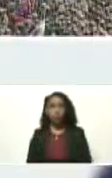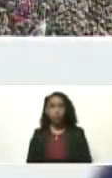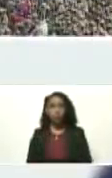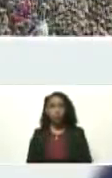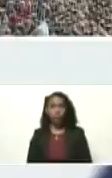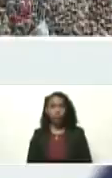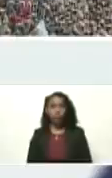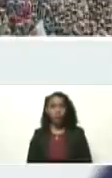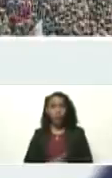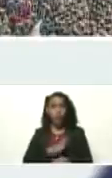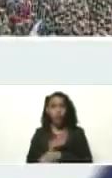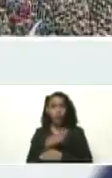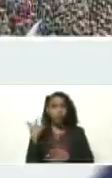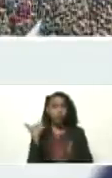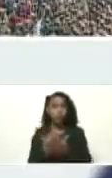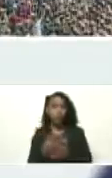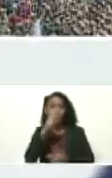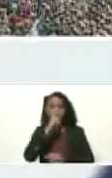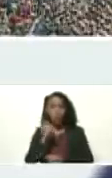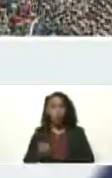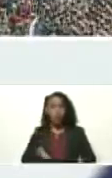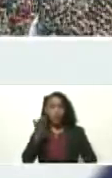Y fueron los años estelares